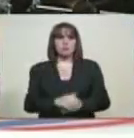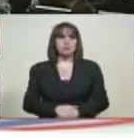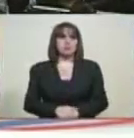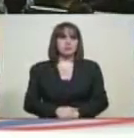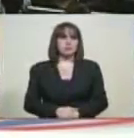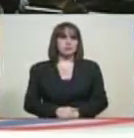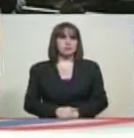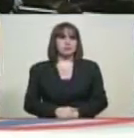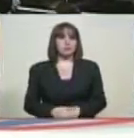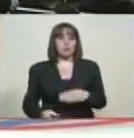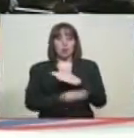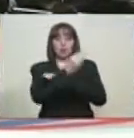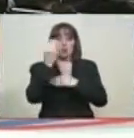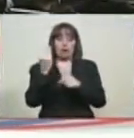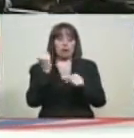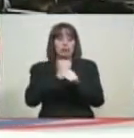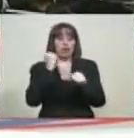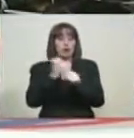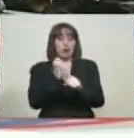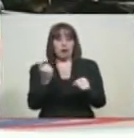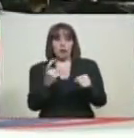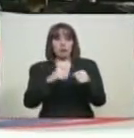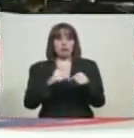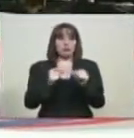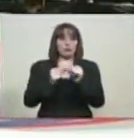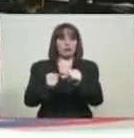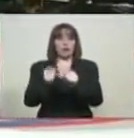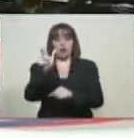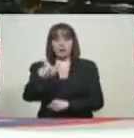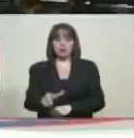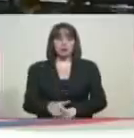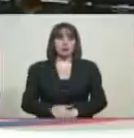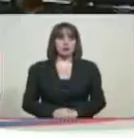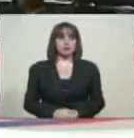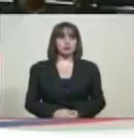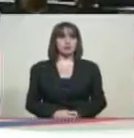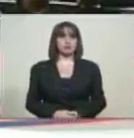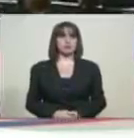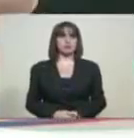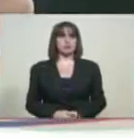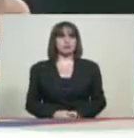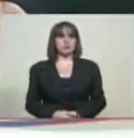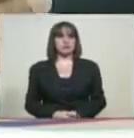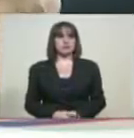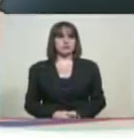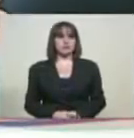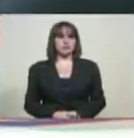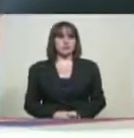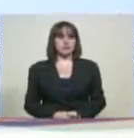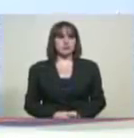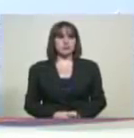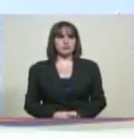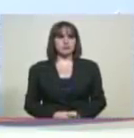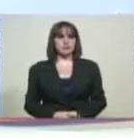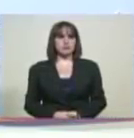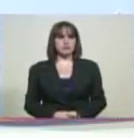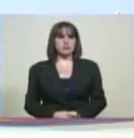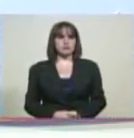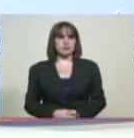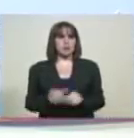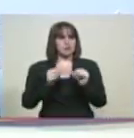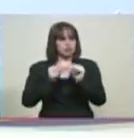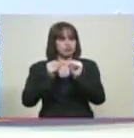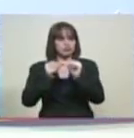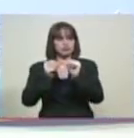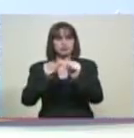y proteger el empleo proteger la estabilidad proteger al trabajador y vamos ahí vamos ahí